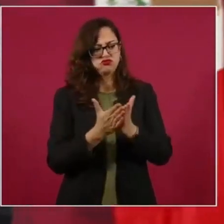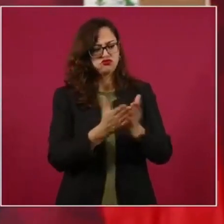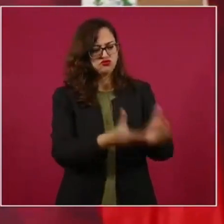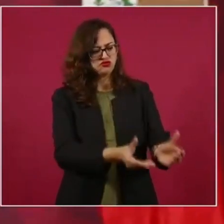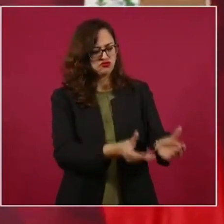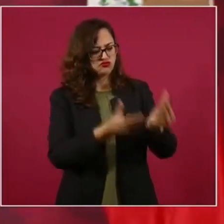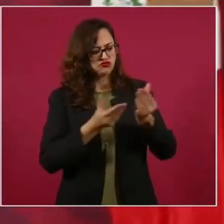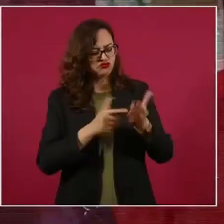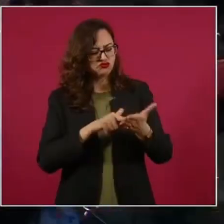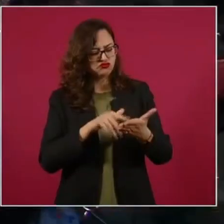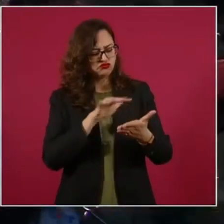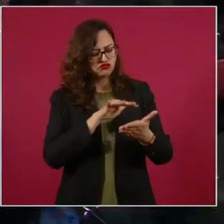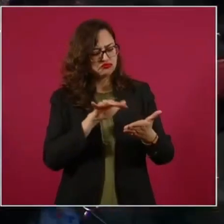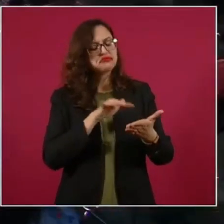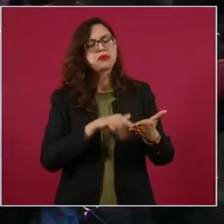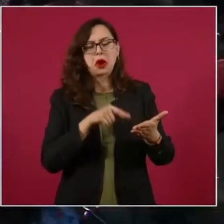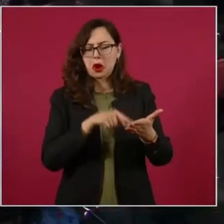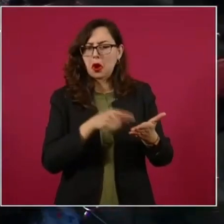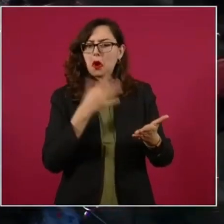bueno